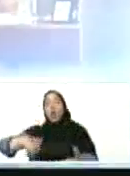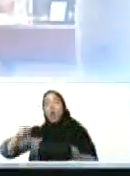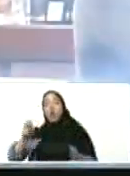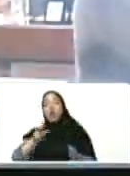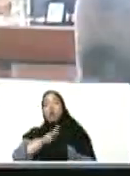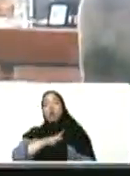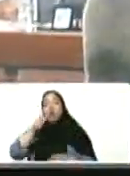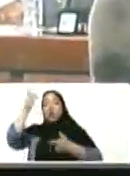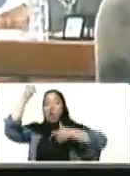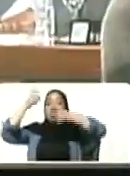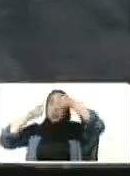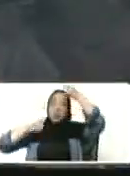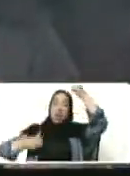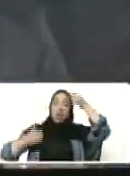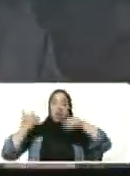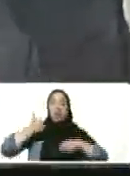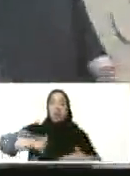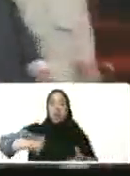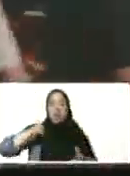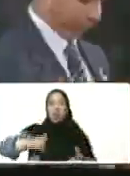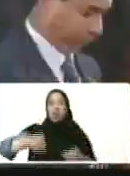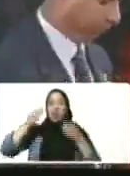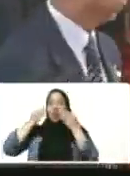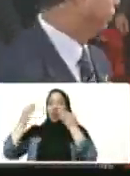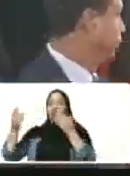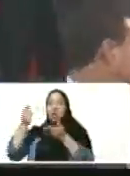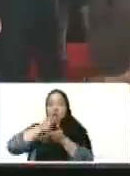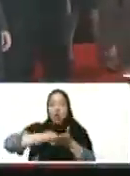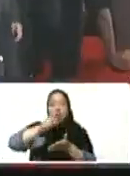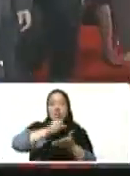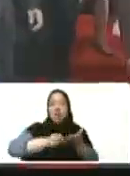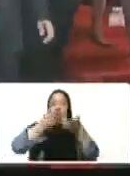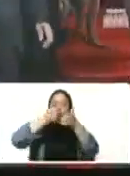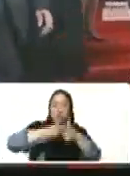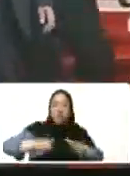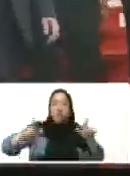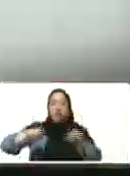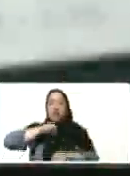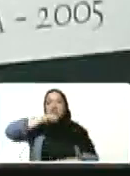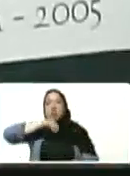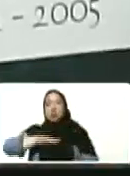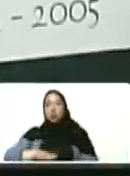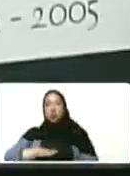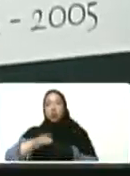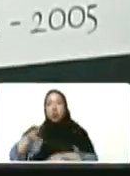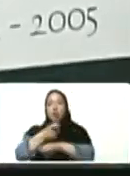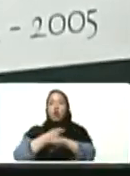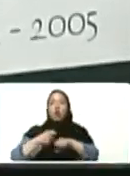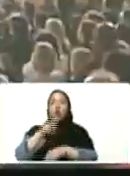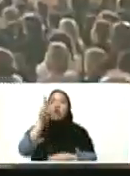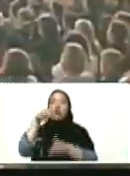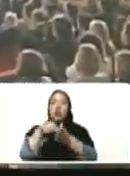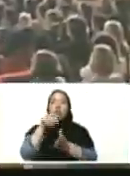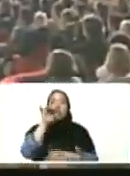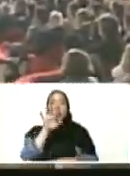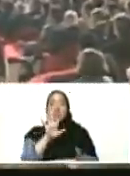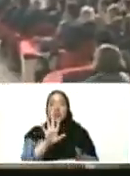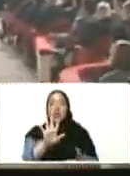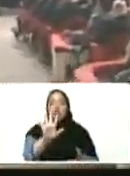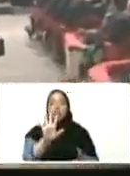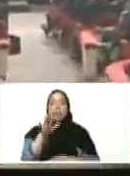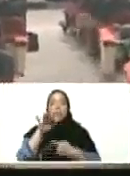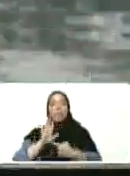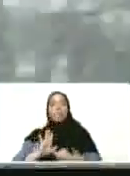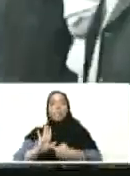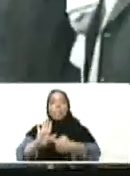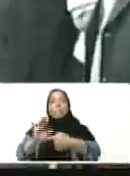Hugo Chávez, que vinieron a fundar una época histórica, cuando en noviembre del 2005, al frente